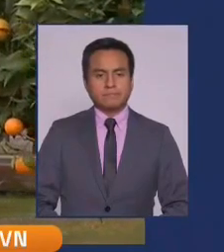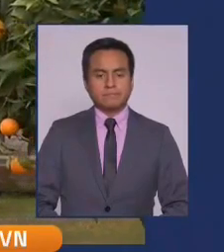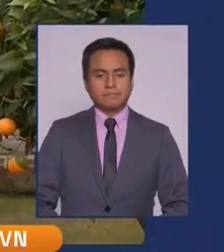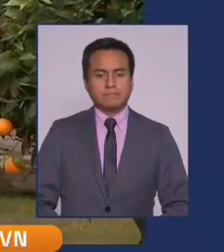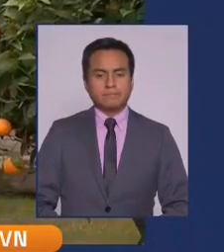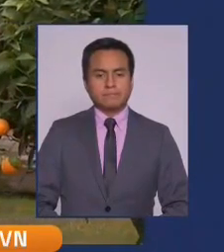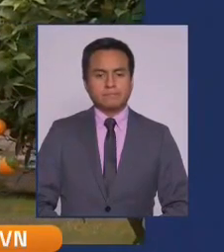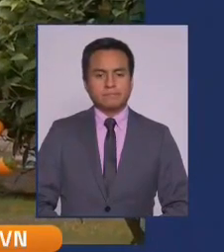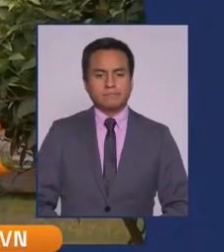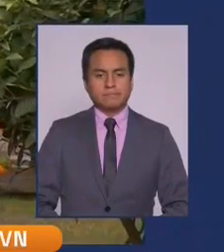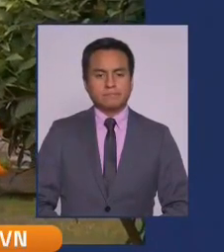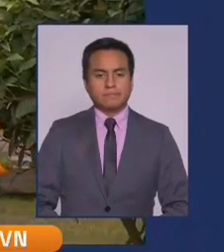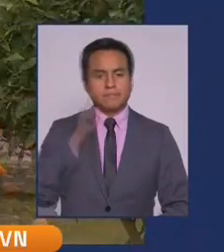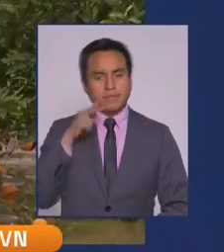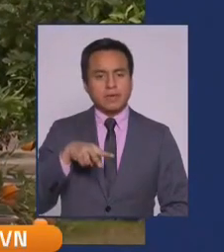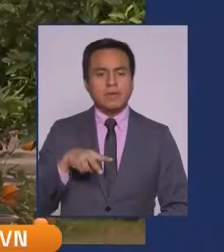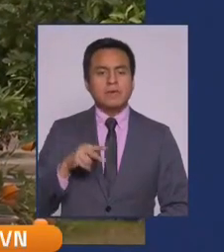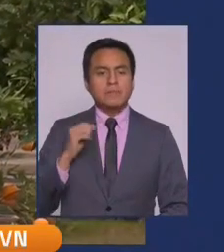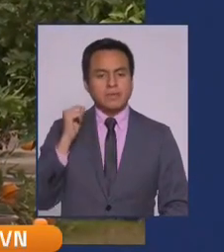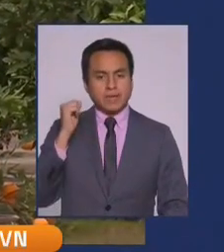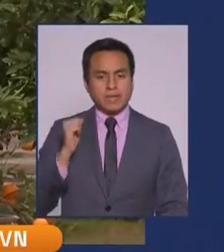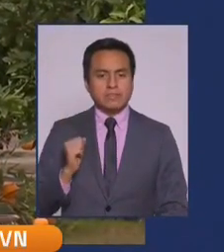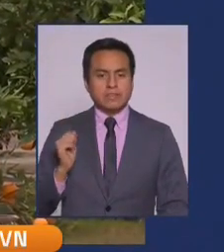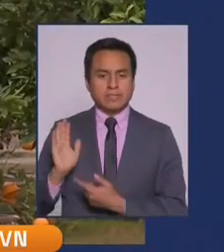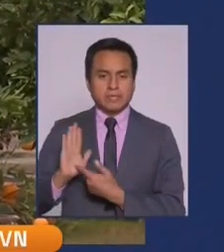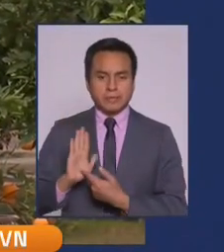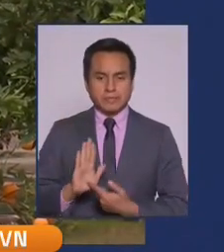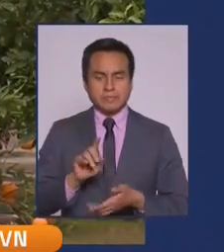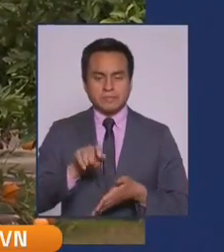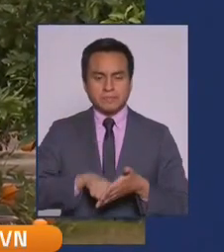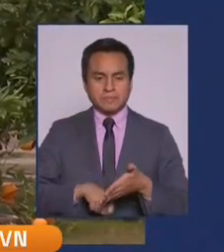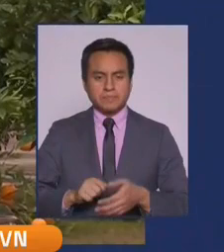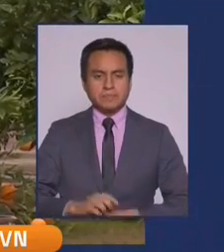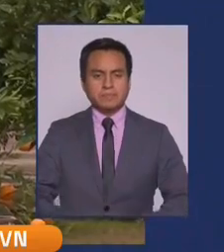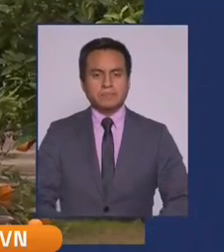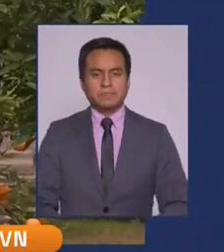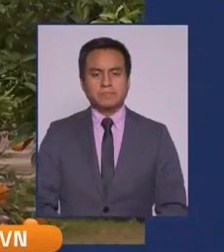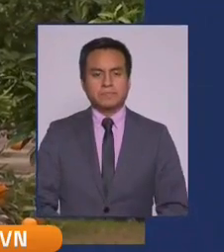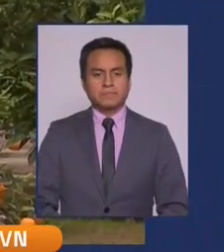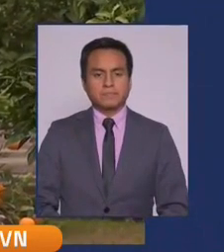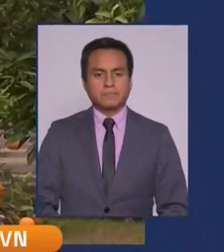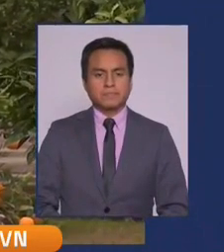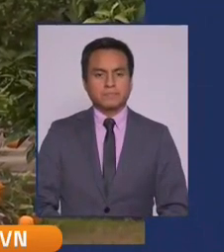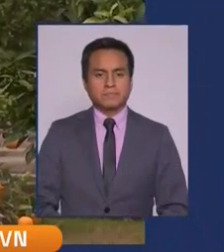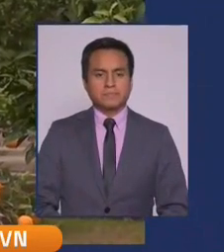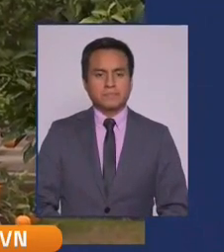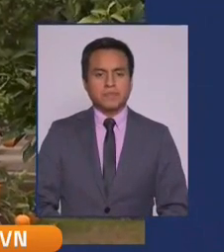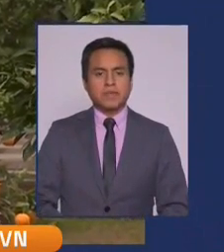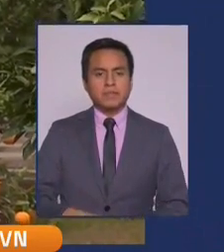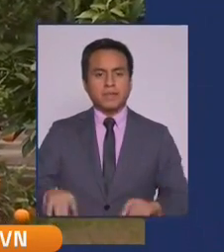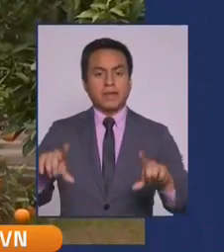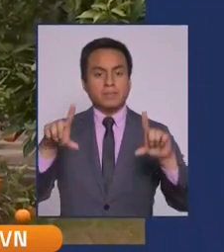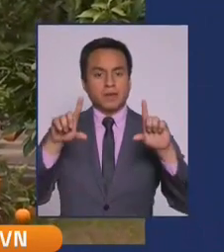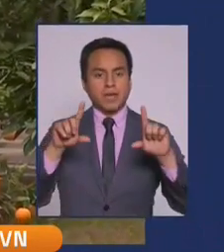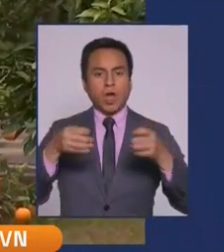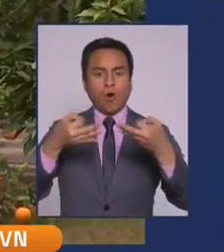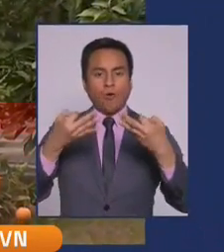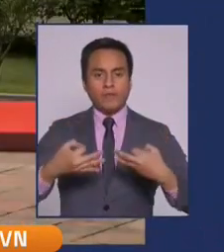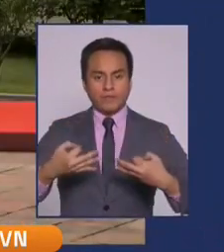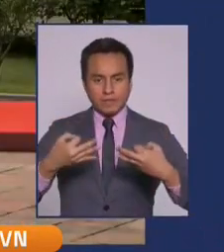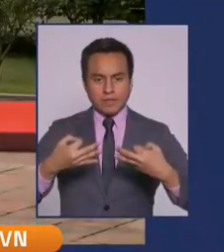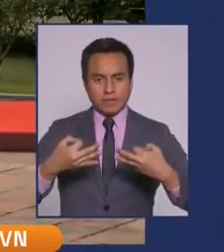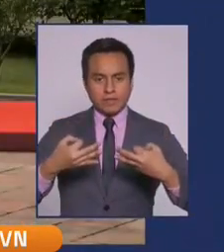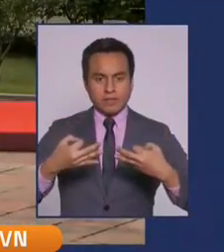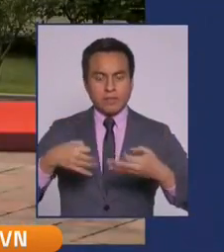esto porque además es muy reciente. Pues esto la gente hoy día le está diciendo a uno, oye,